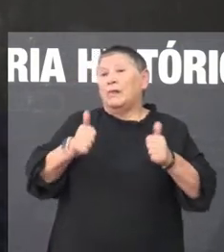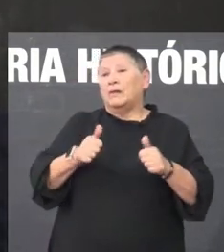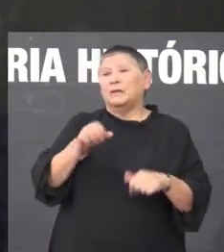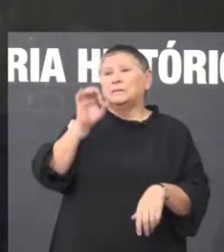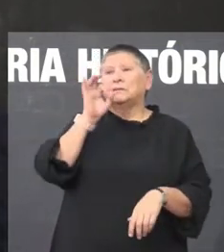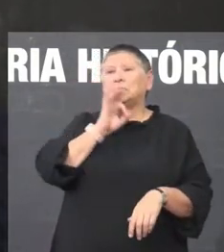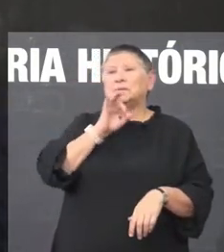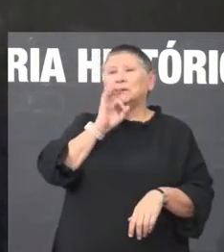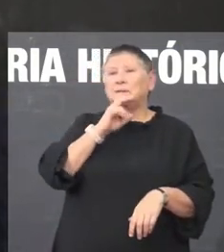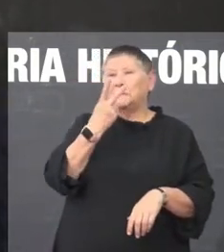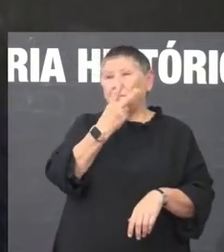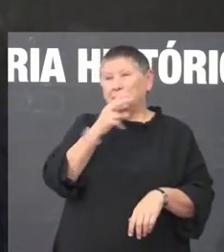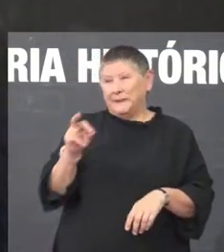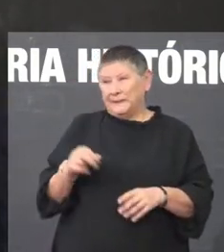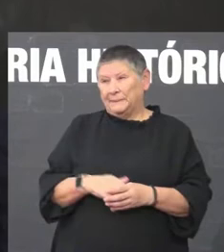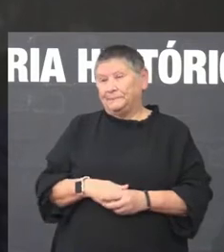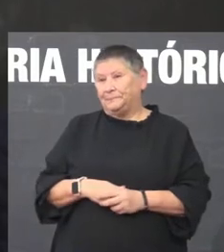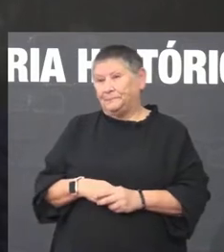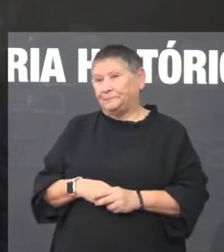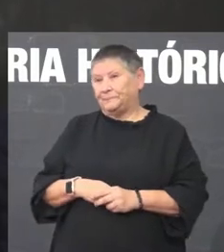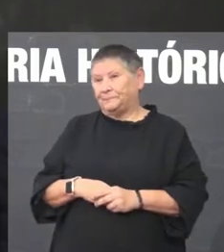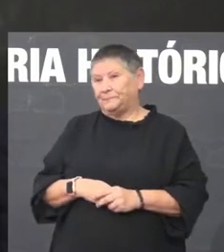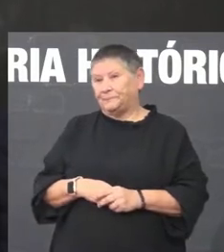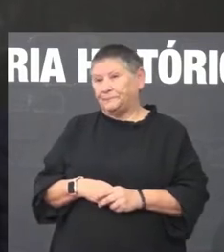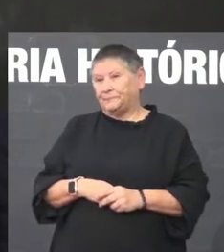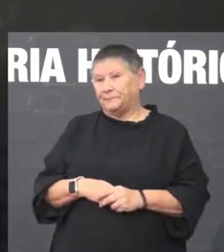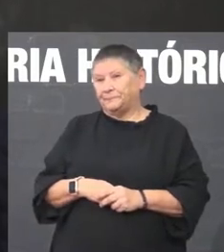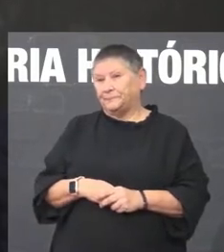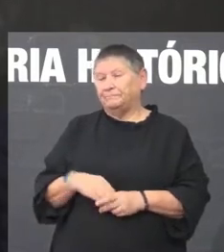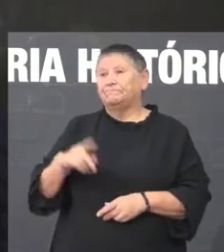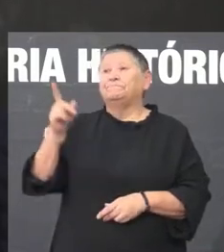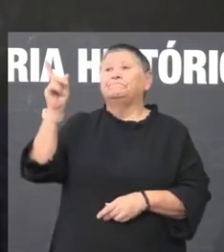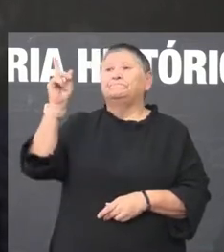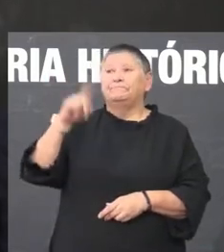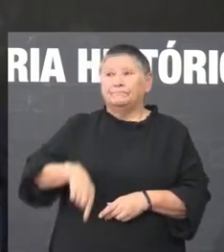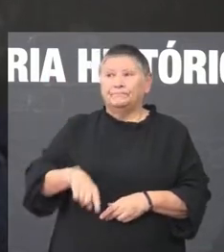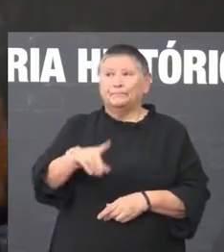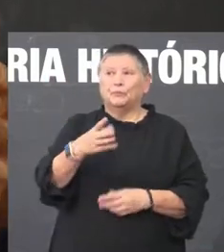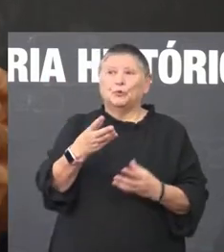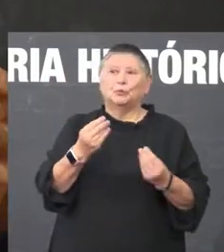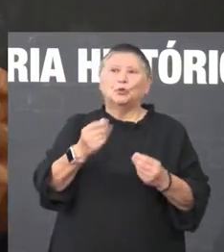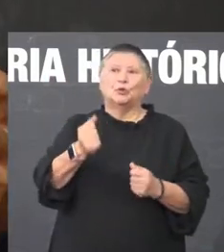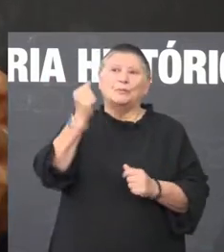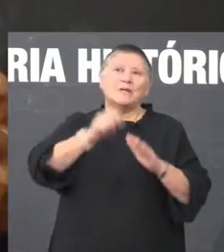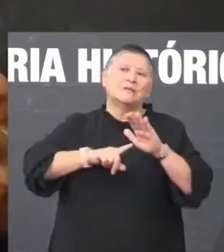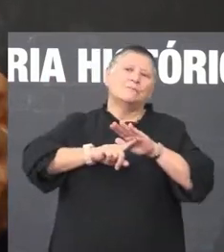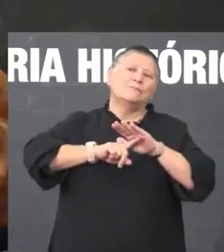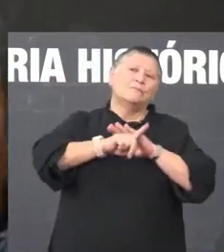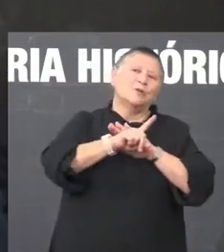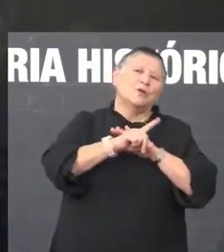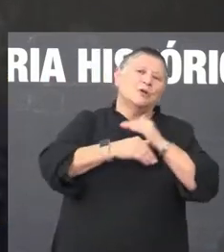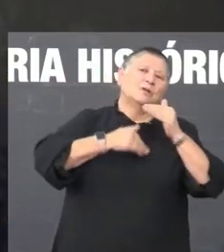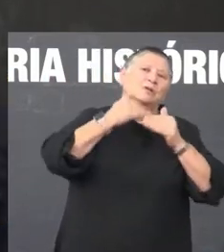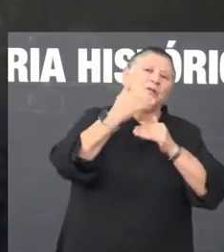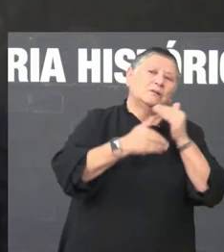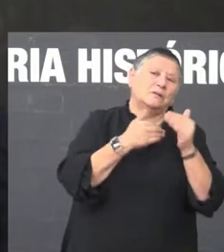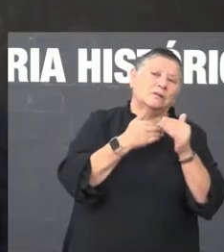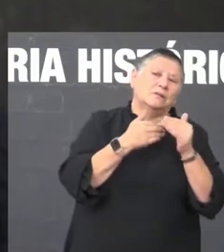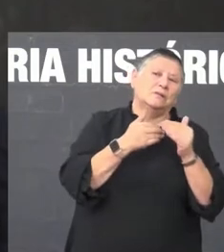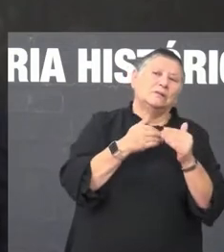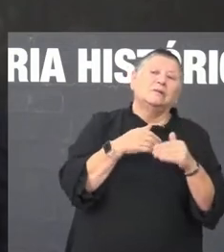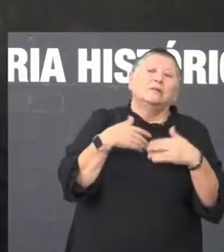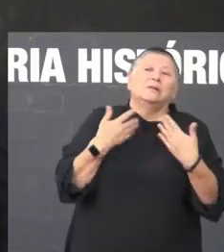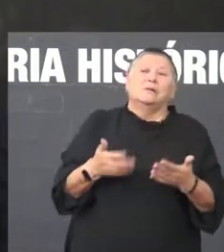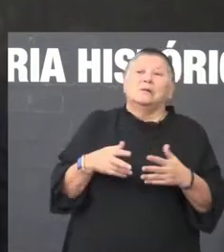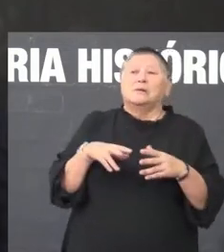siglo XX, incluso eran mucho más progresistas que no los